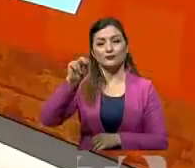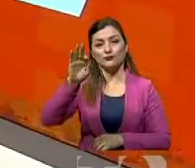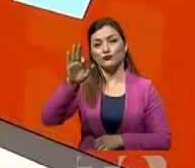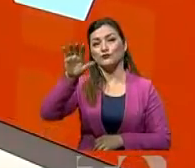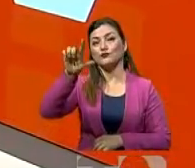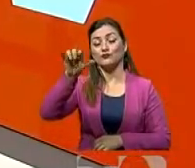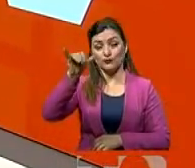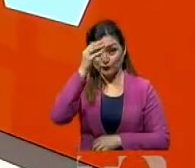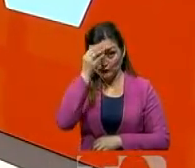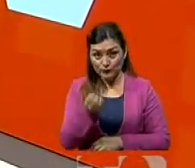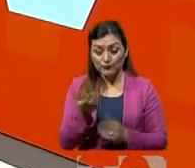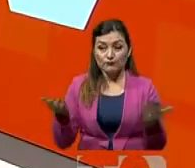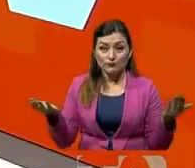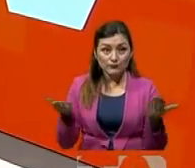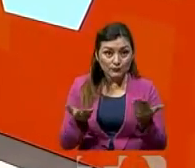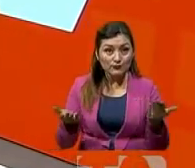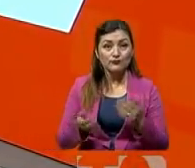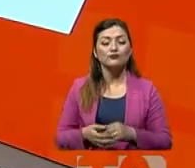Jiménez. Nati, buen día, ¿dónde te encuentras?